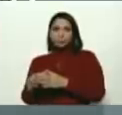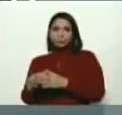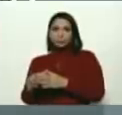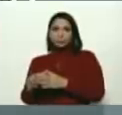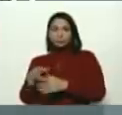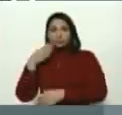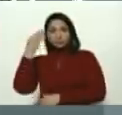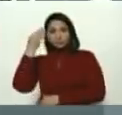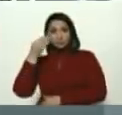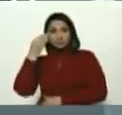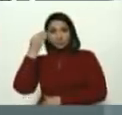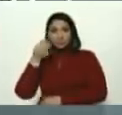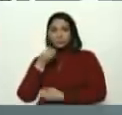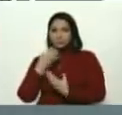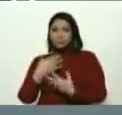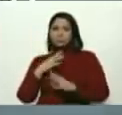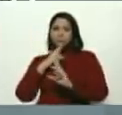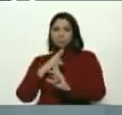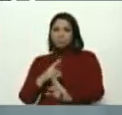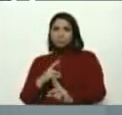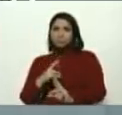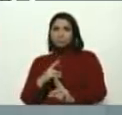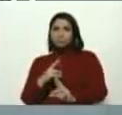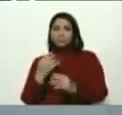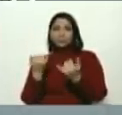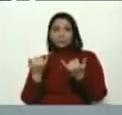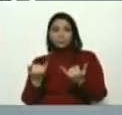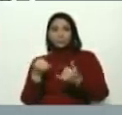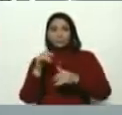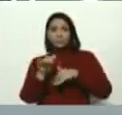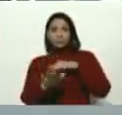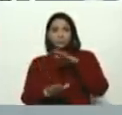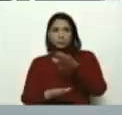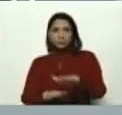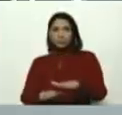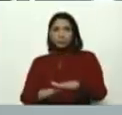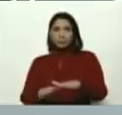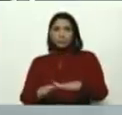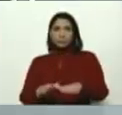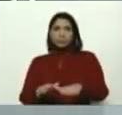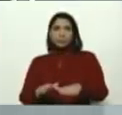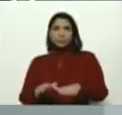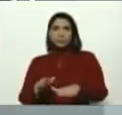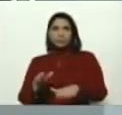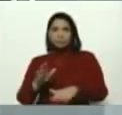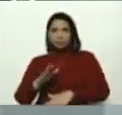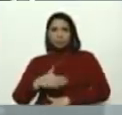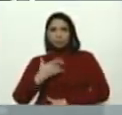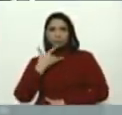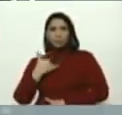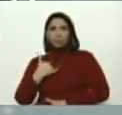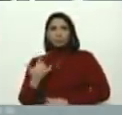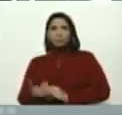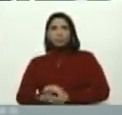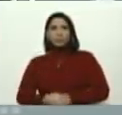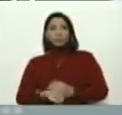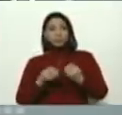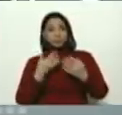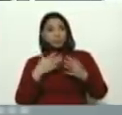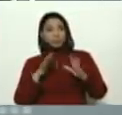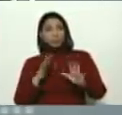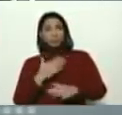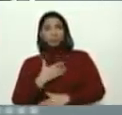creo que hay buenos resultados. Ahora a avanzar, señora vicepresidenta, ¿qué me puede decir? Bueno,